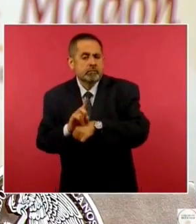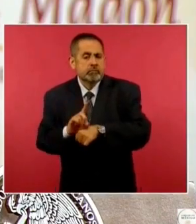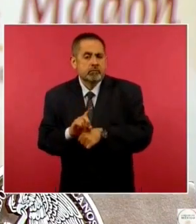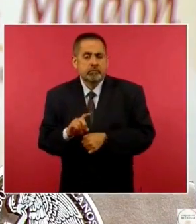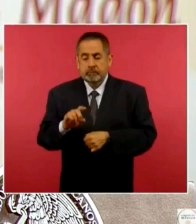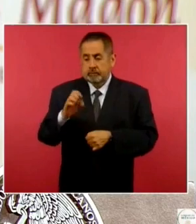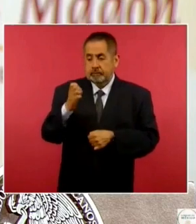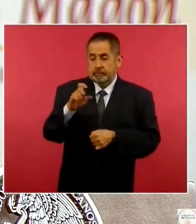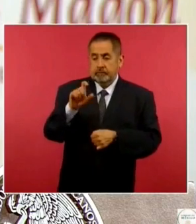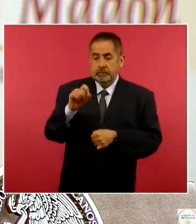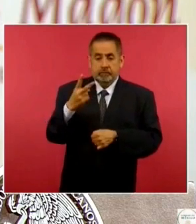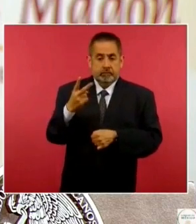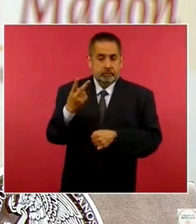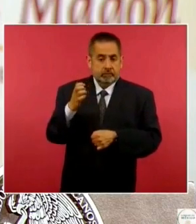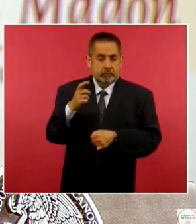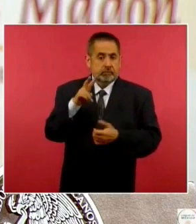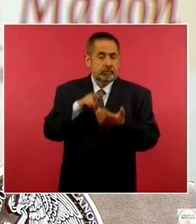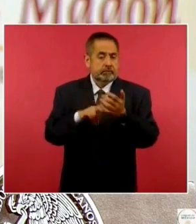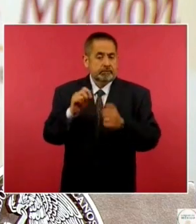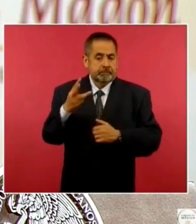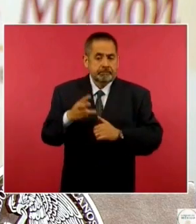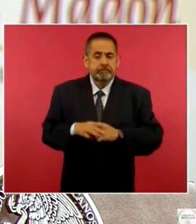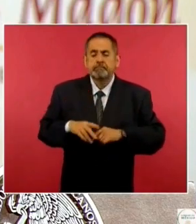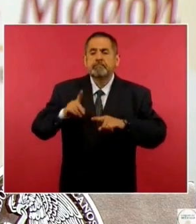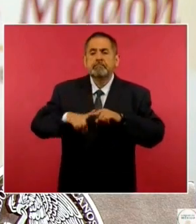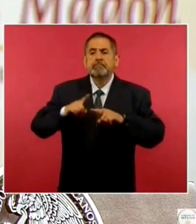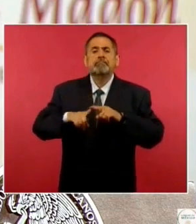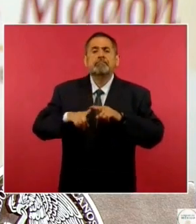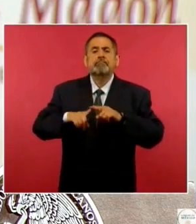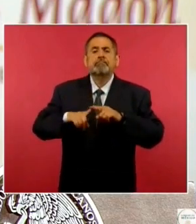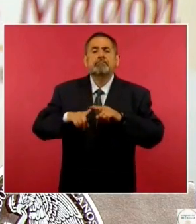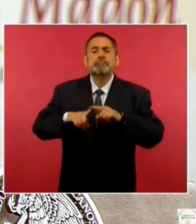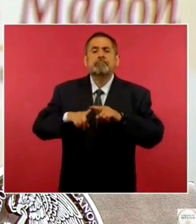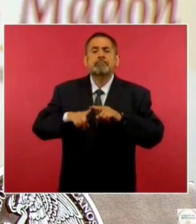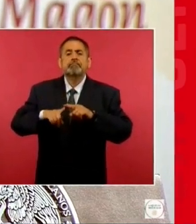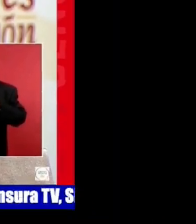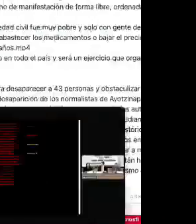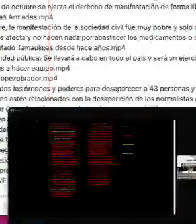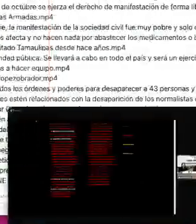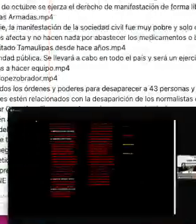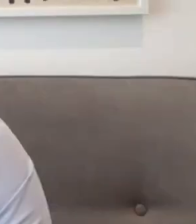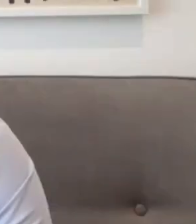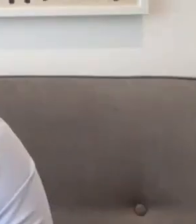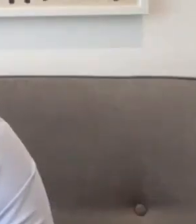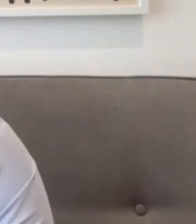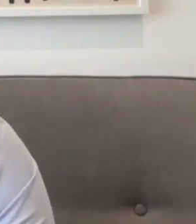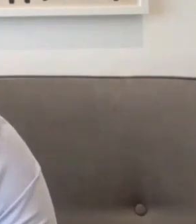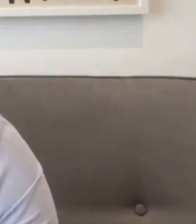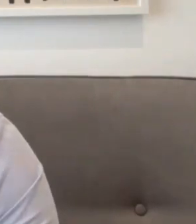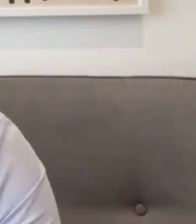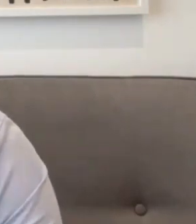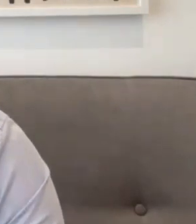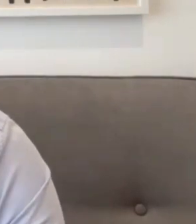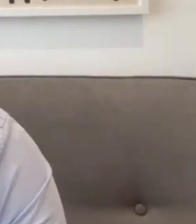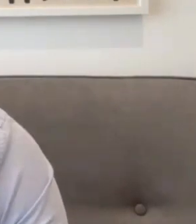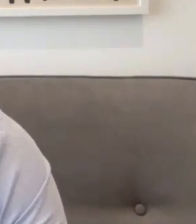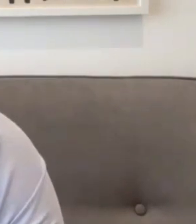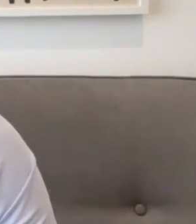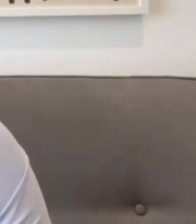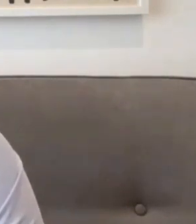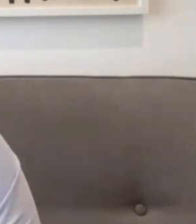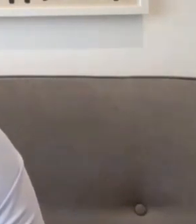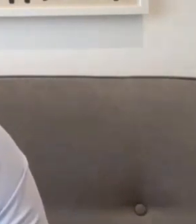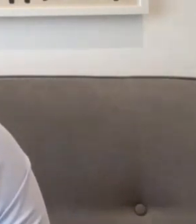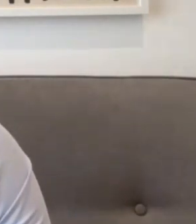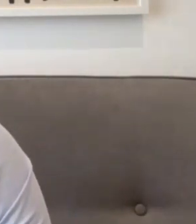del 2023 podrán participar Imagínese ha sido murayama y a Lorenzo Córdoba haciendo chile con